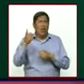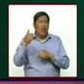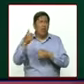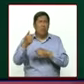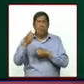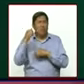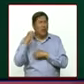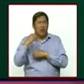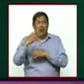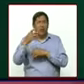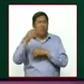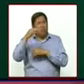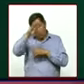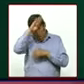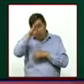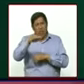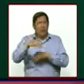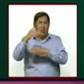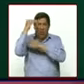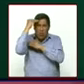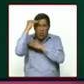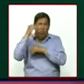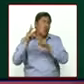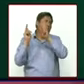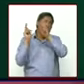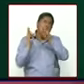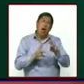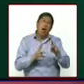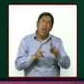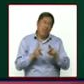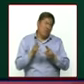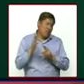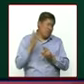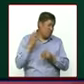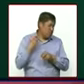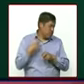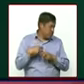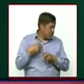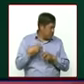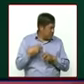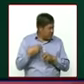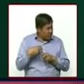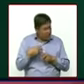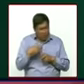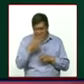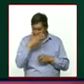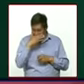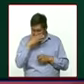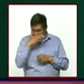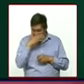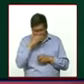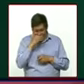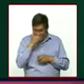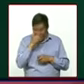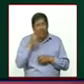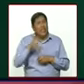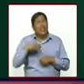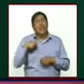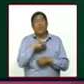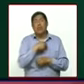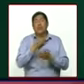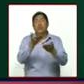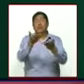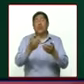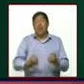en Santa Cruz, en Beni, en Pando, donde la situación es crítica y necesitamos de la unión de los bolivianos para poder ayudar